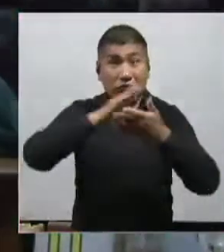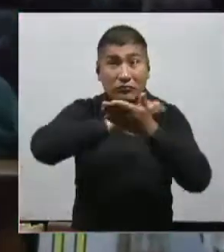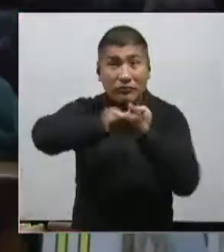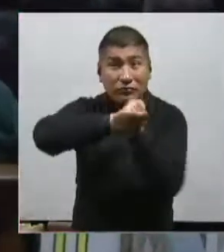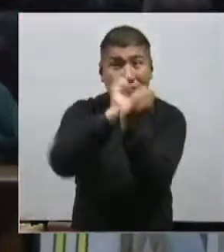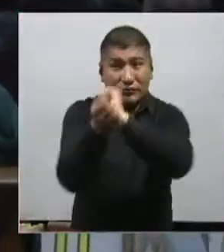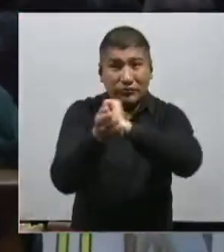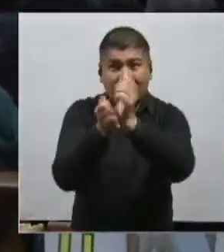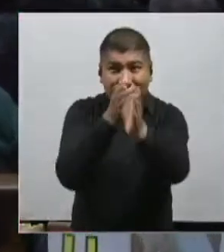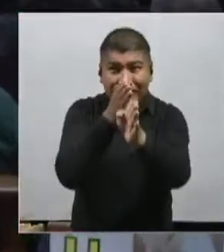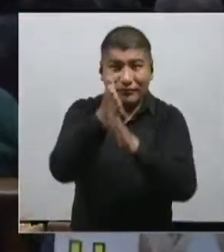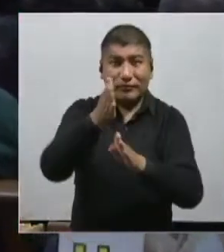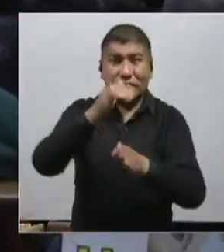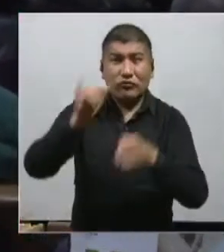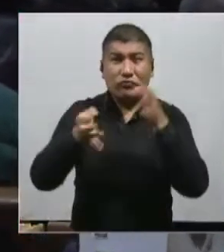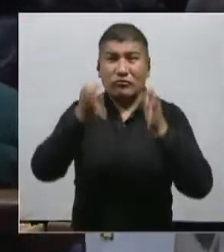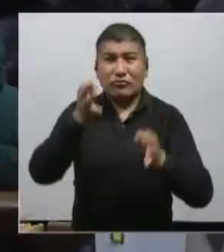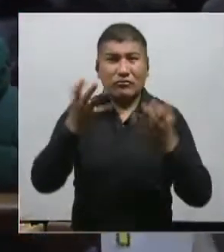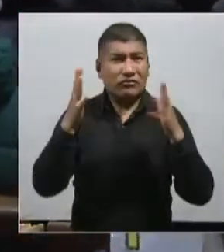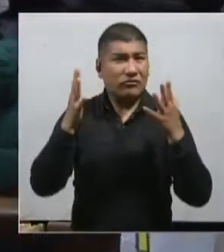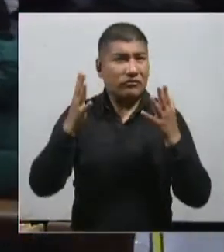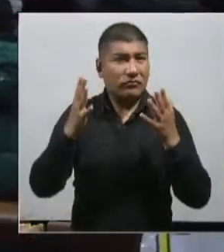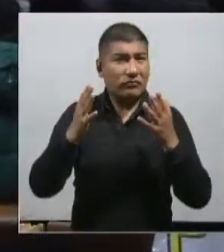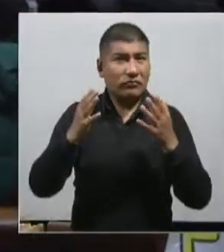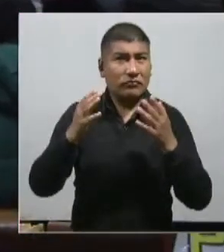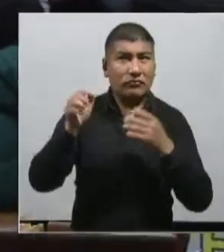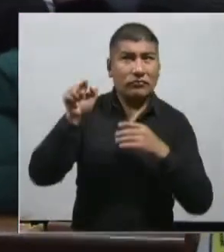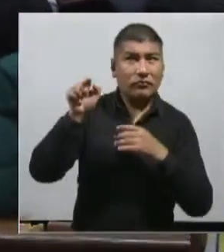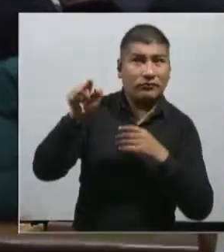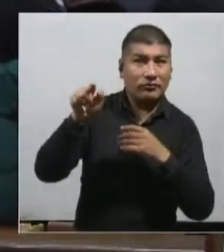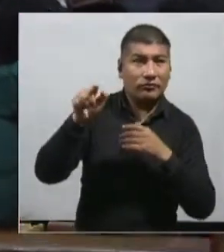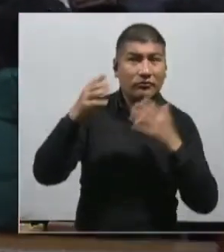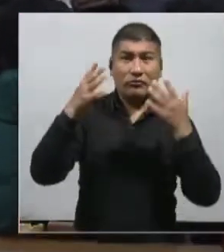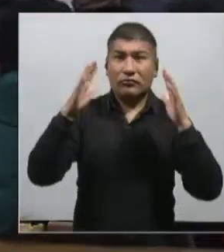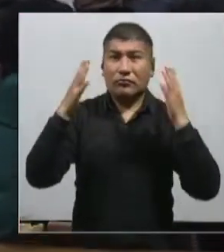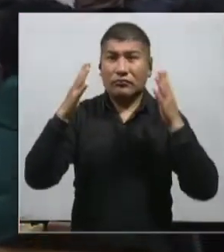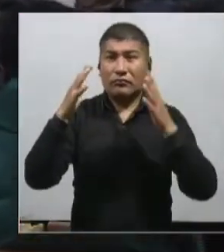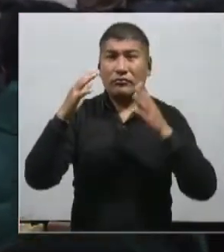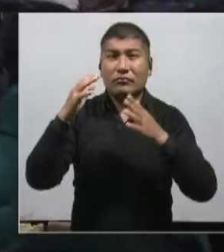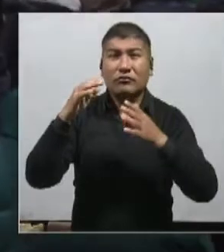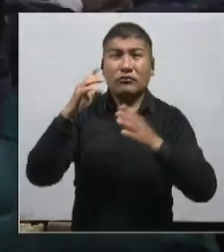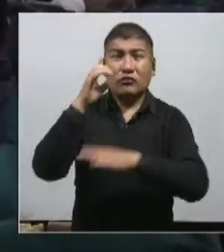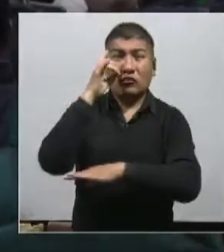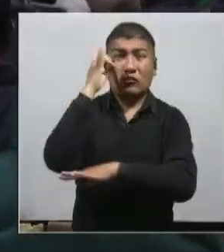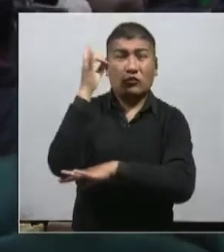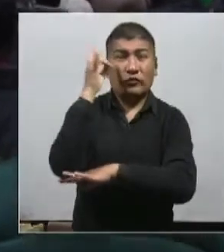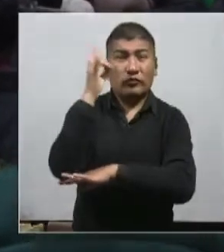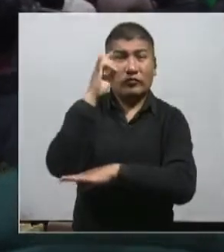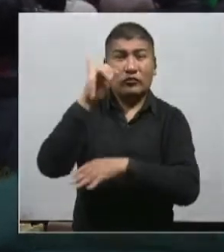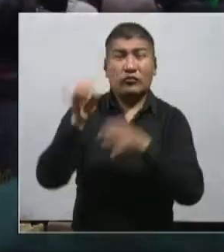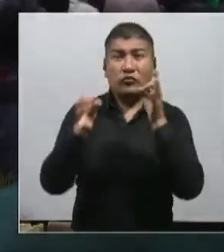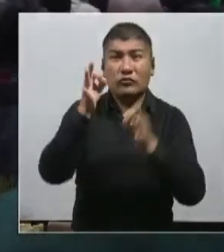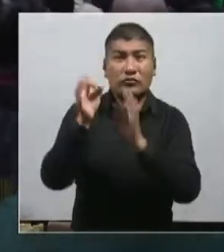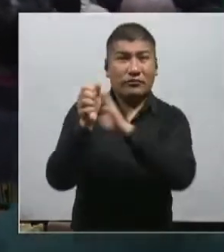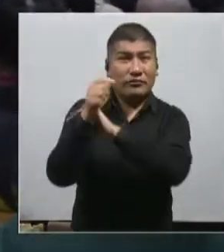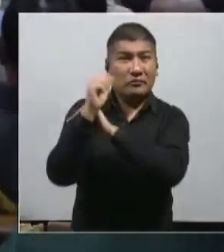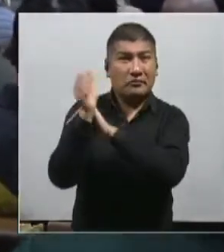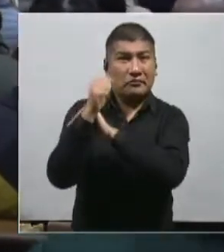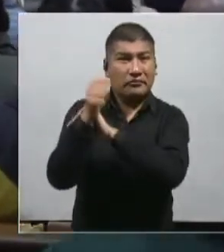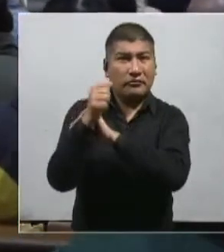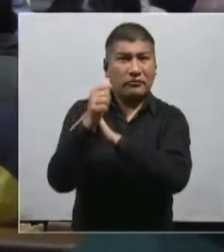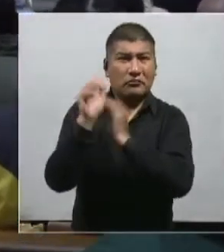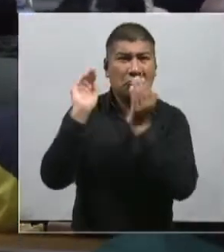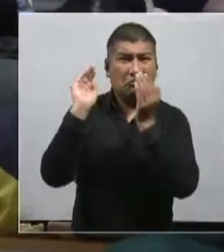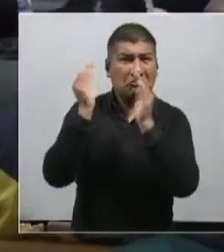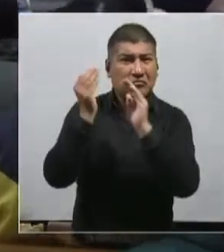justicia. Nos quieren hacer creer que no existe en Bolivia una justicia manipulada y